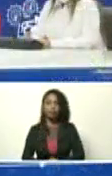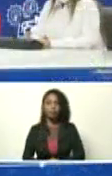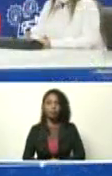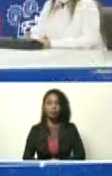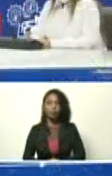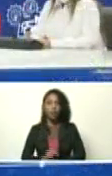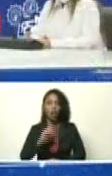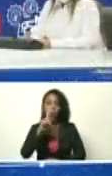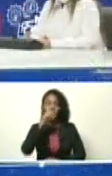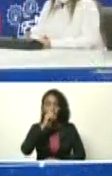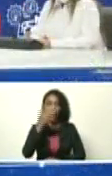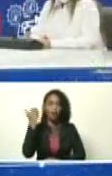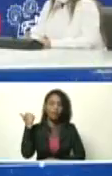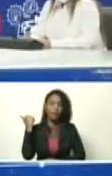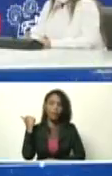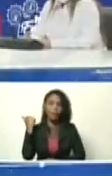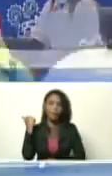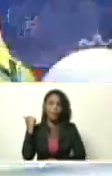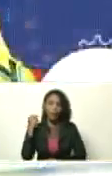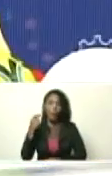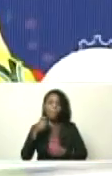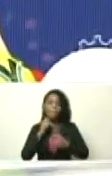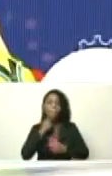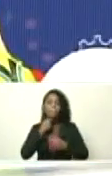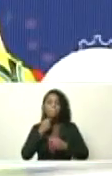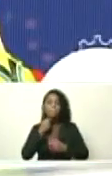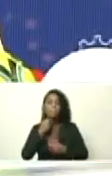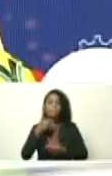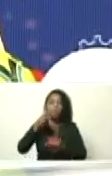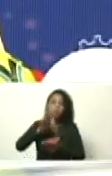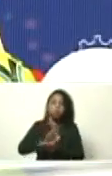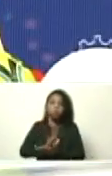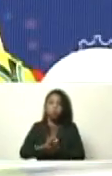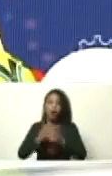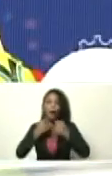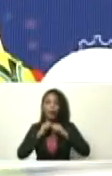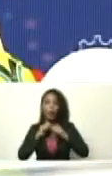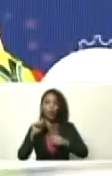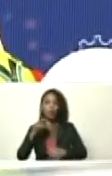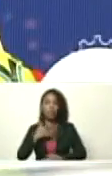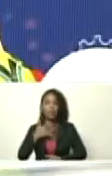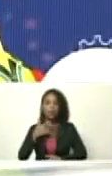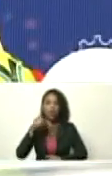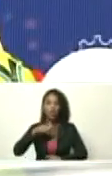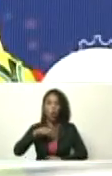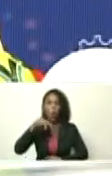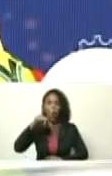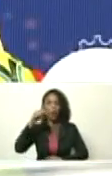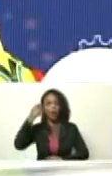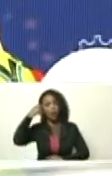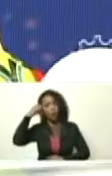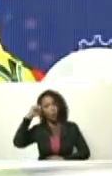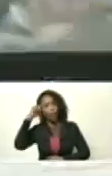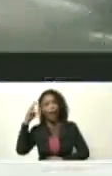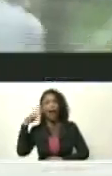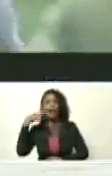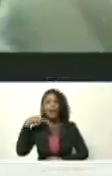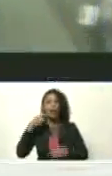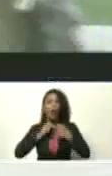Hace un año perdimos a Aristóbulo. Y es un día sensible. Yo he estado sensible todo el día recordando al negro